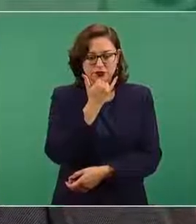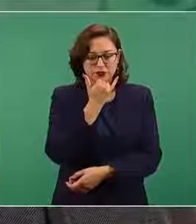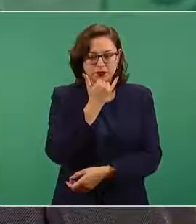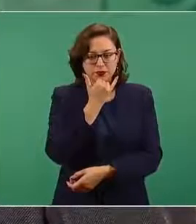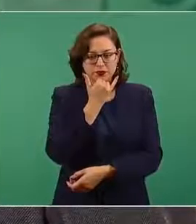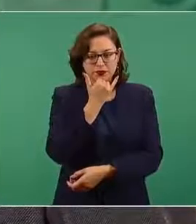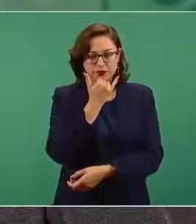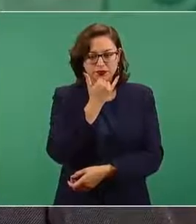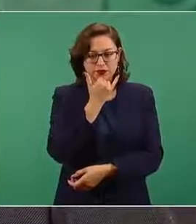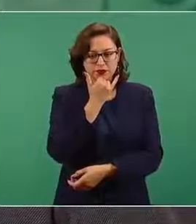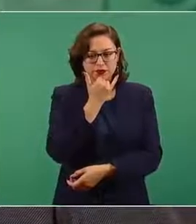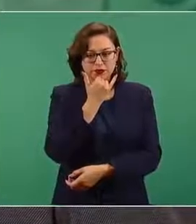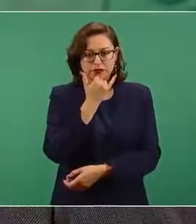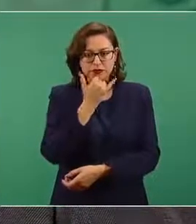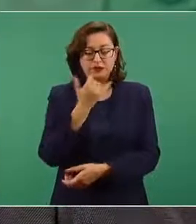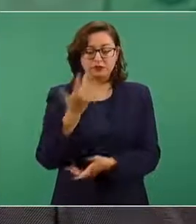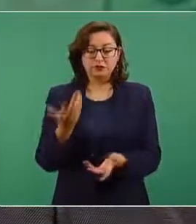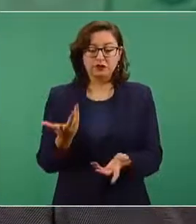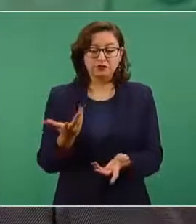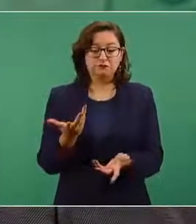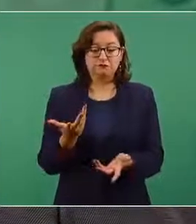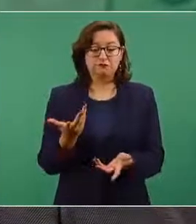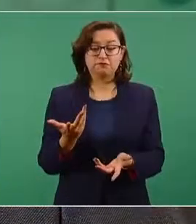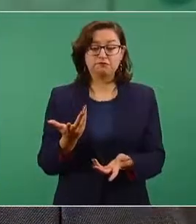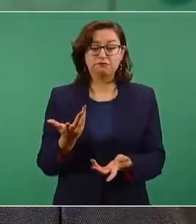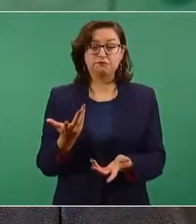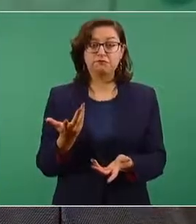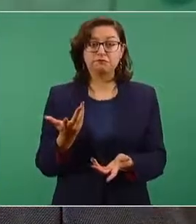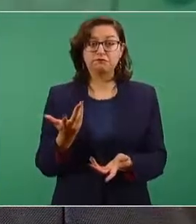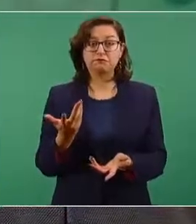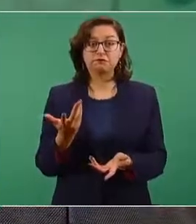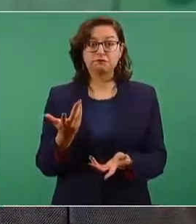por lo que